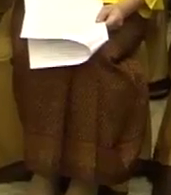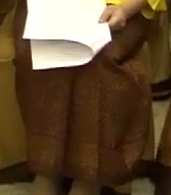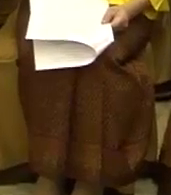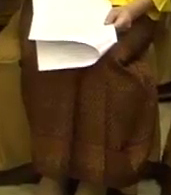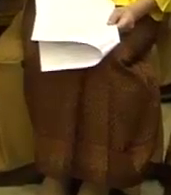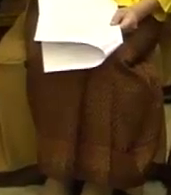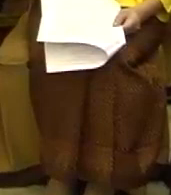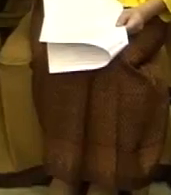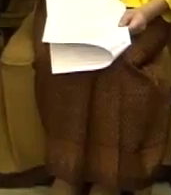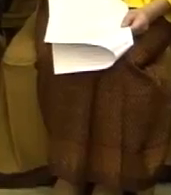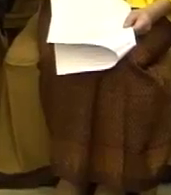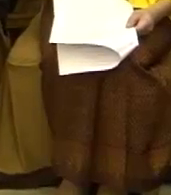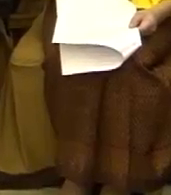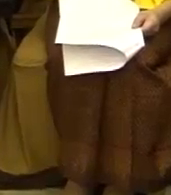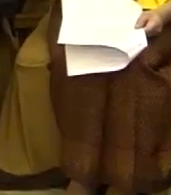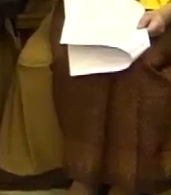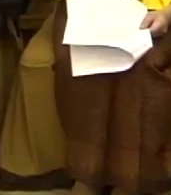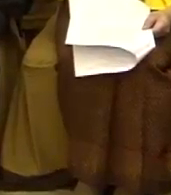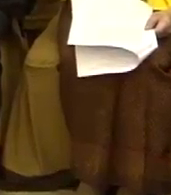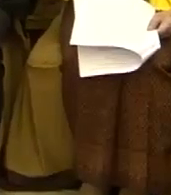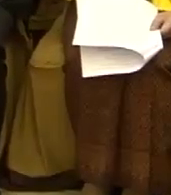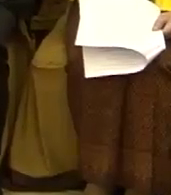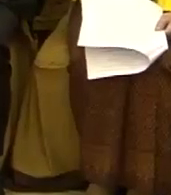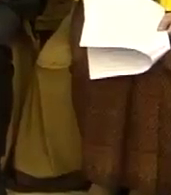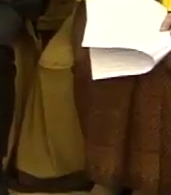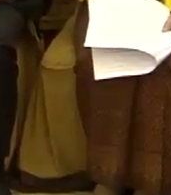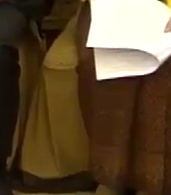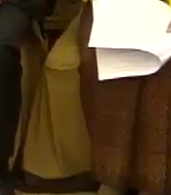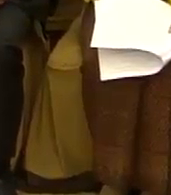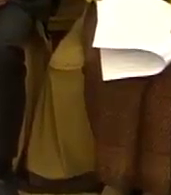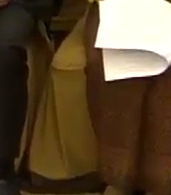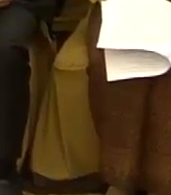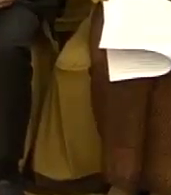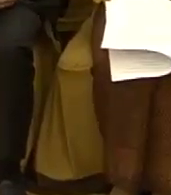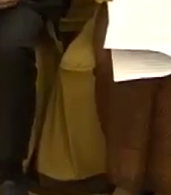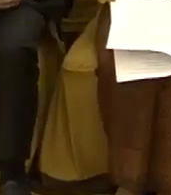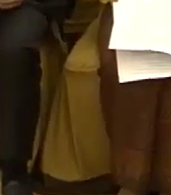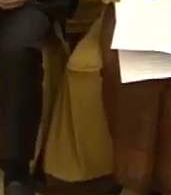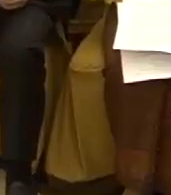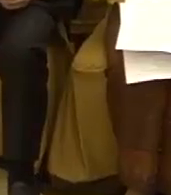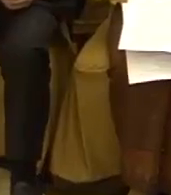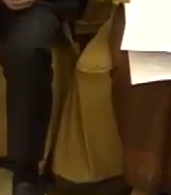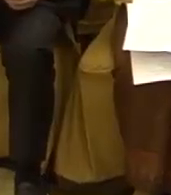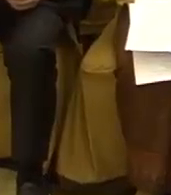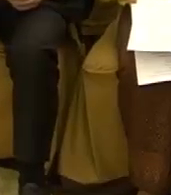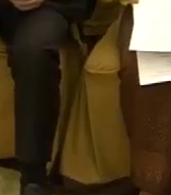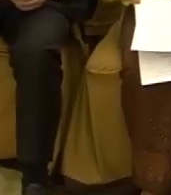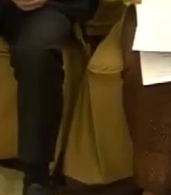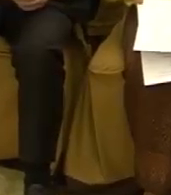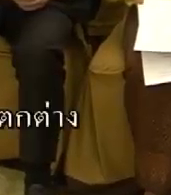la armonía y la coexistencia pacífica entre sus numerosos grupos